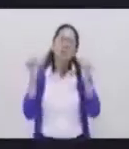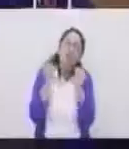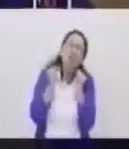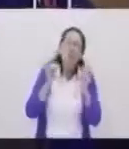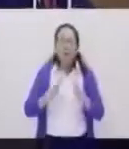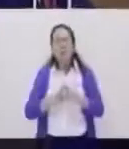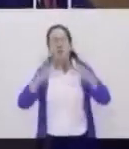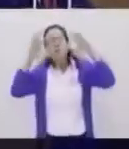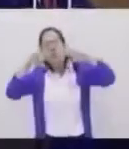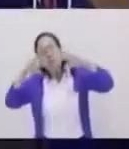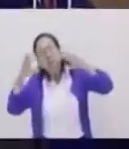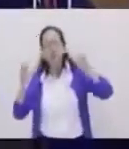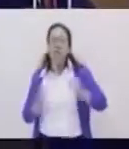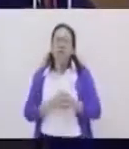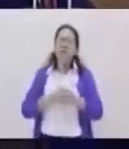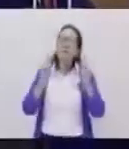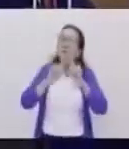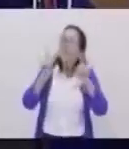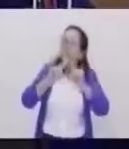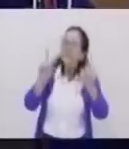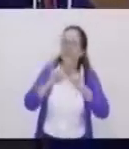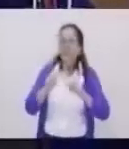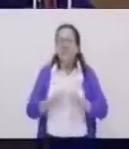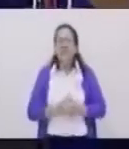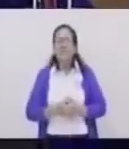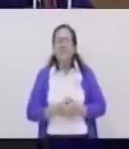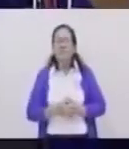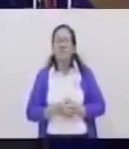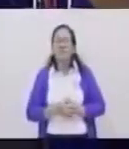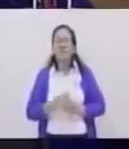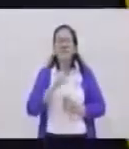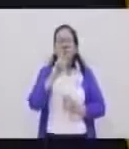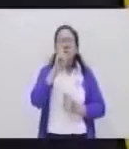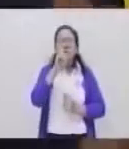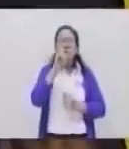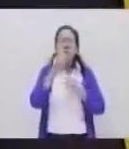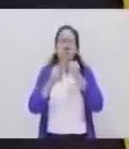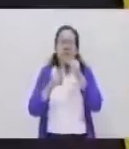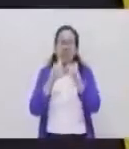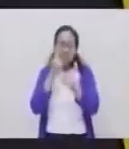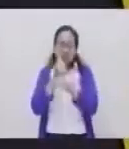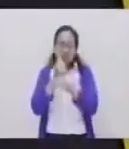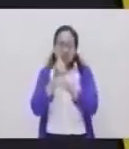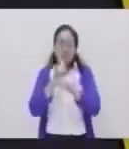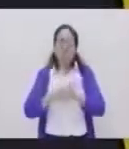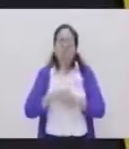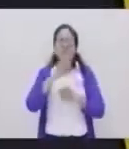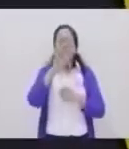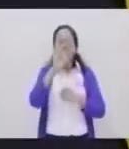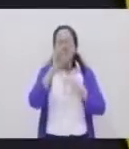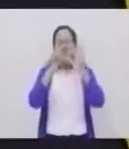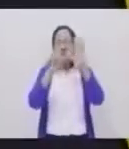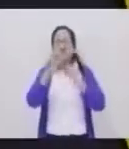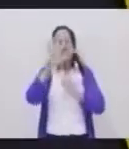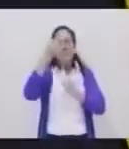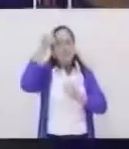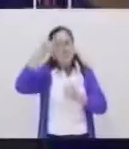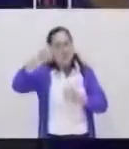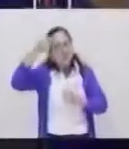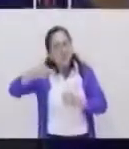Ya 365 días, o sea, un año, ¿sí? Ese es el movimiento de